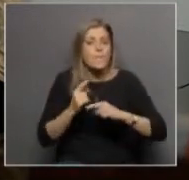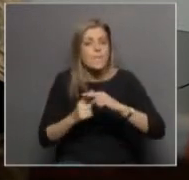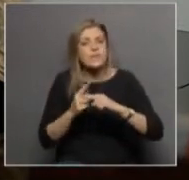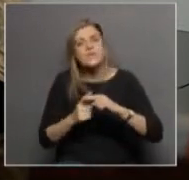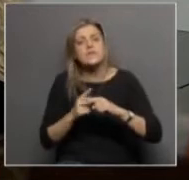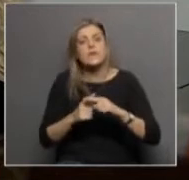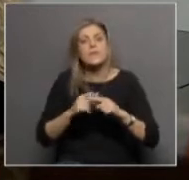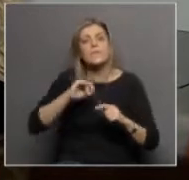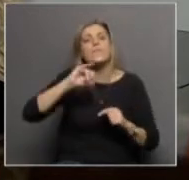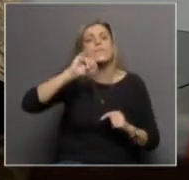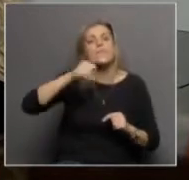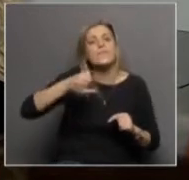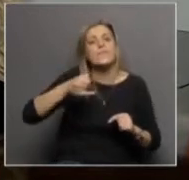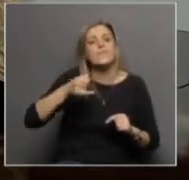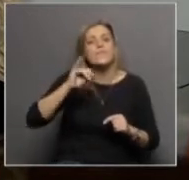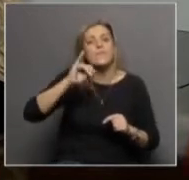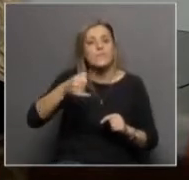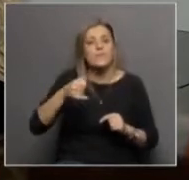Sí,